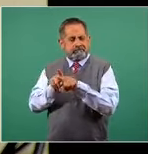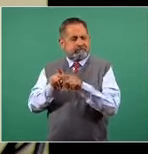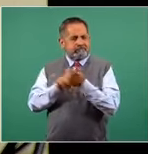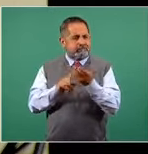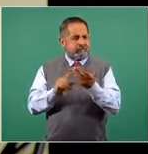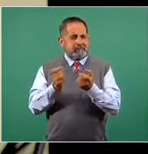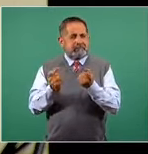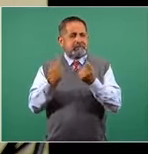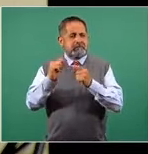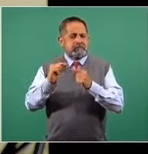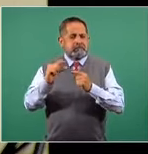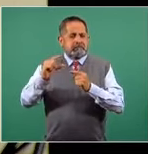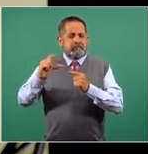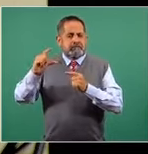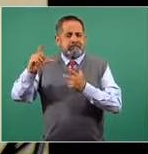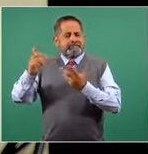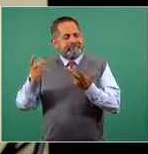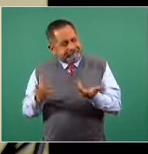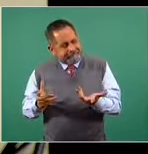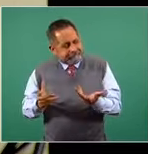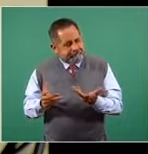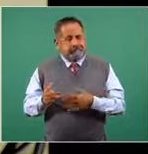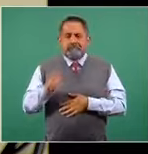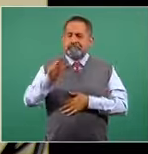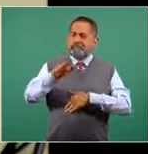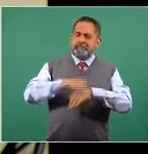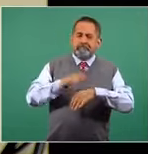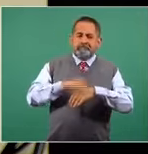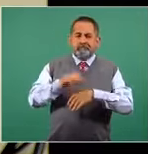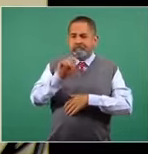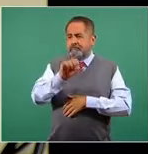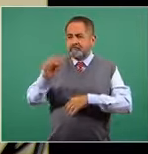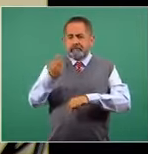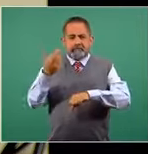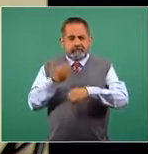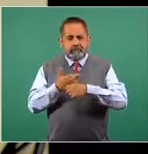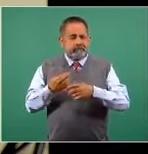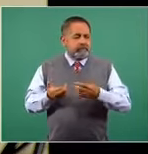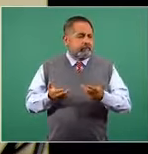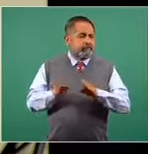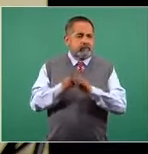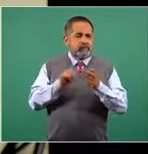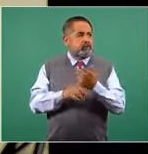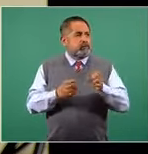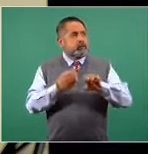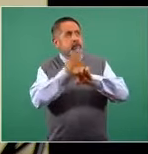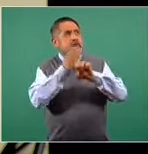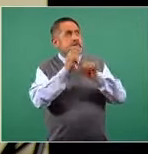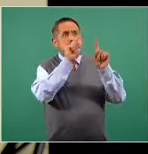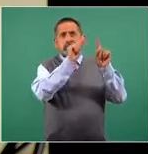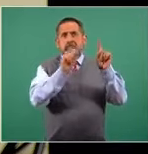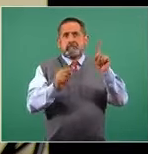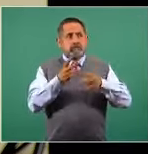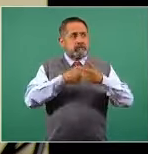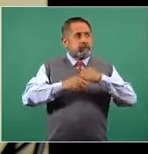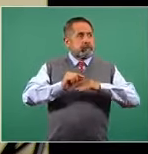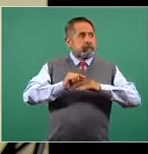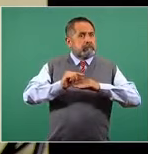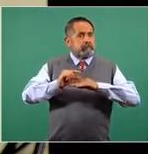indicadores tendría que tener la Secretaría de Salud o no sé si un número determinado de entidades ya con tendencia